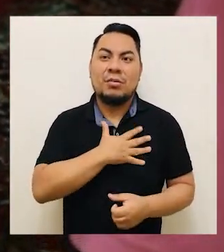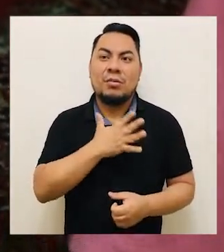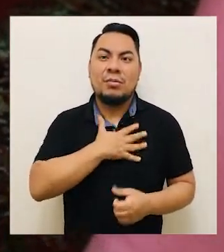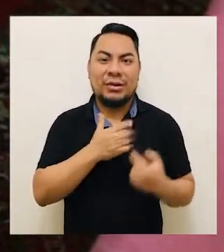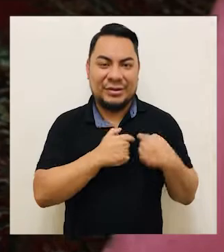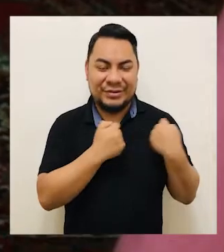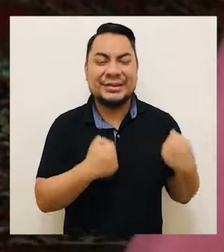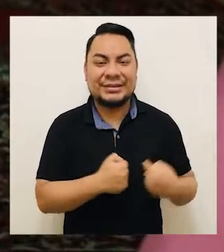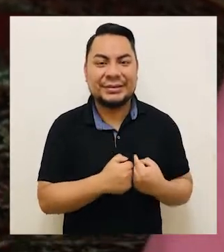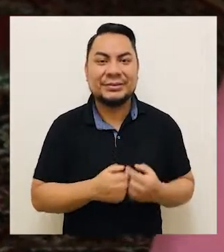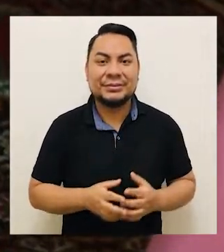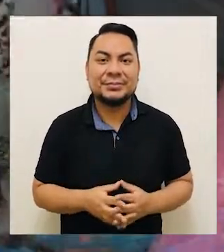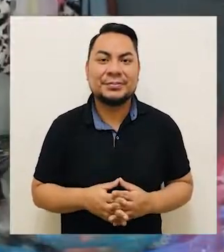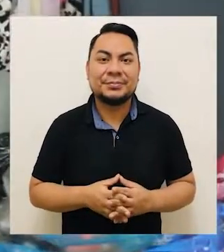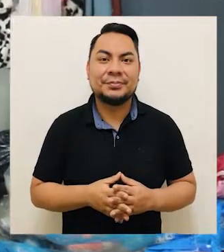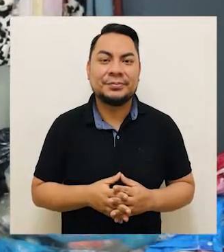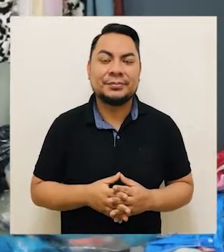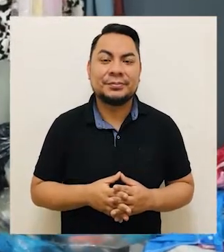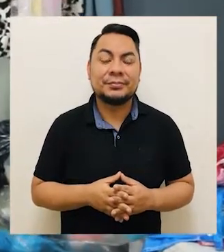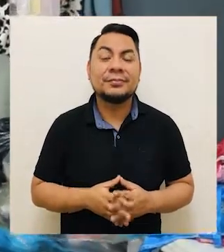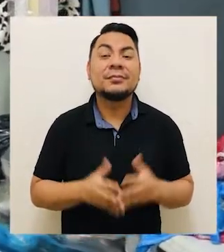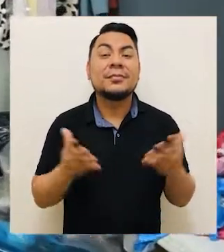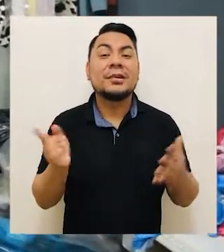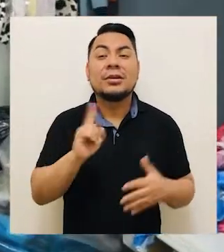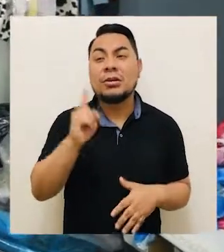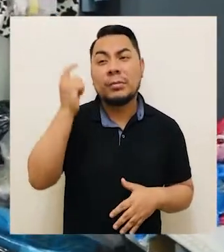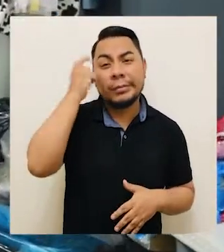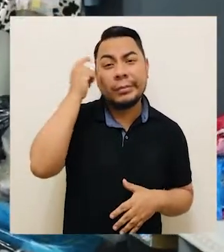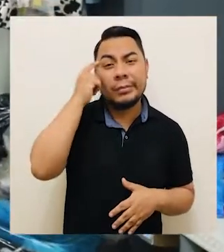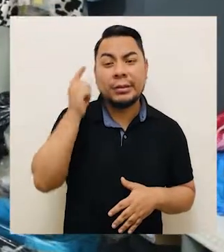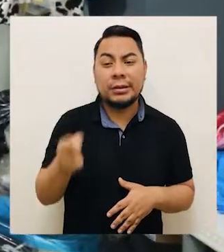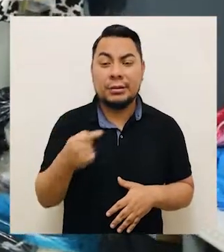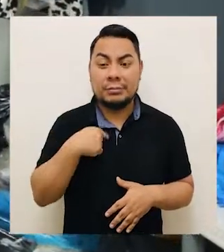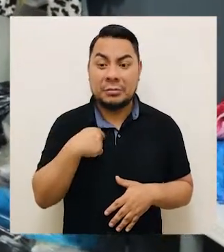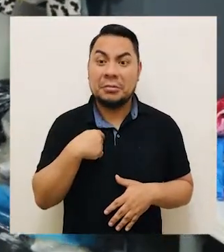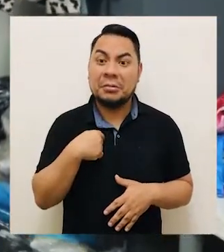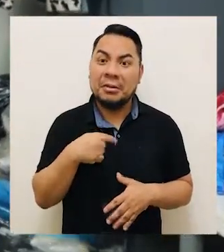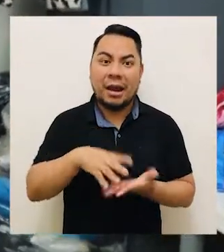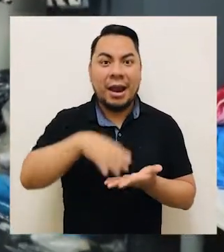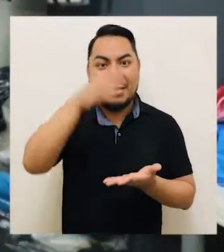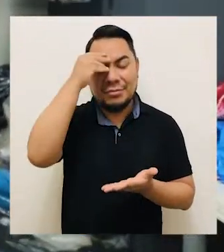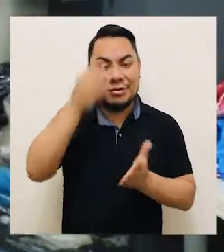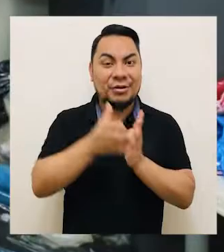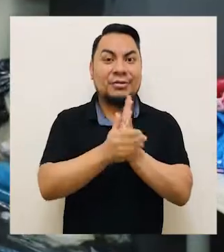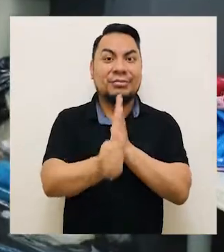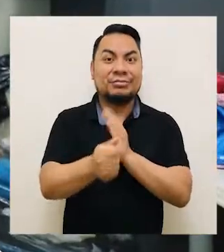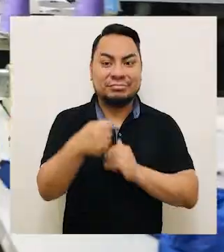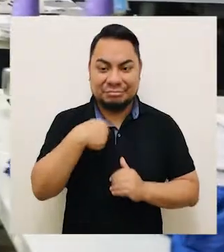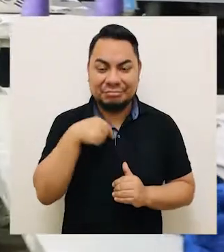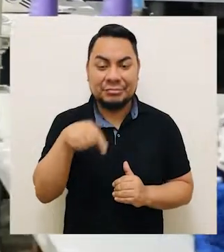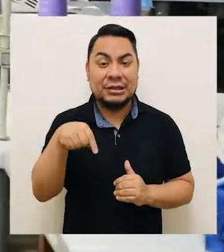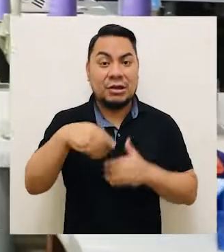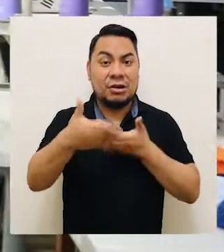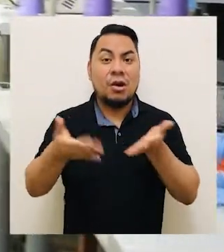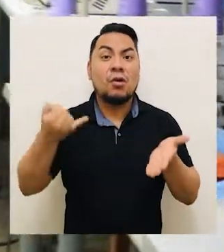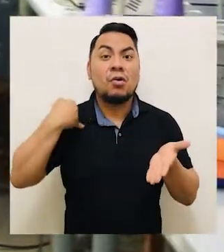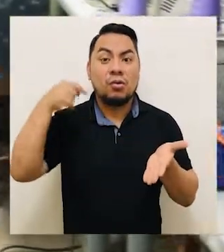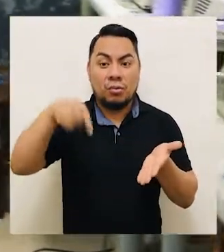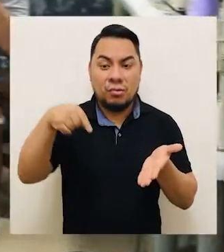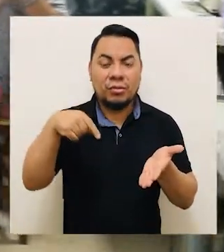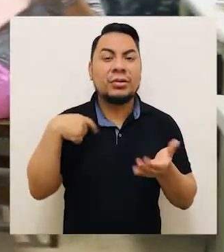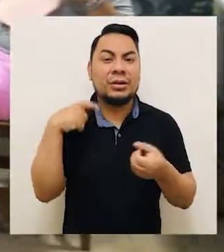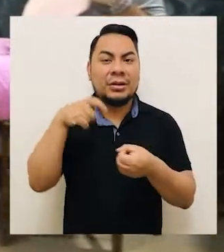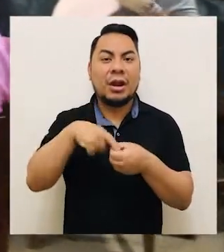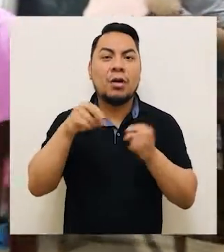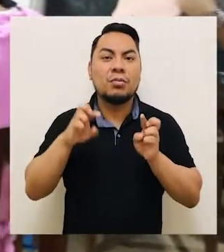corazón. No pensaba que eso era una de mis habilidades, pero gracias a este centro juvenil que doy o me dan la